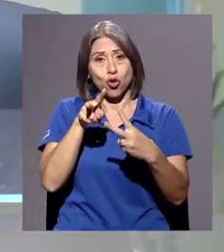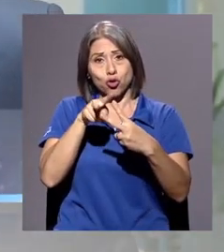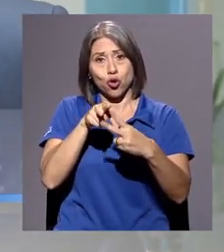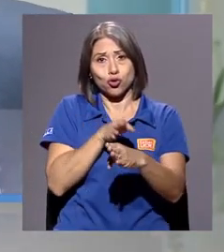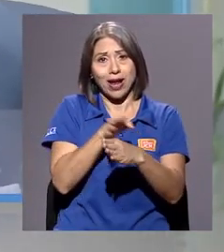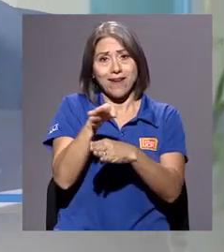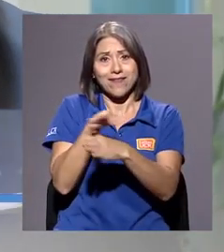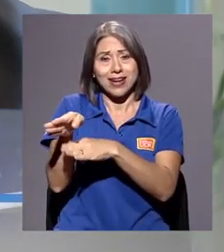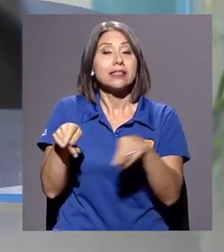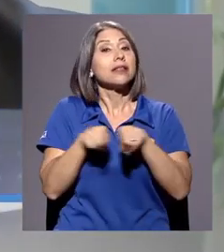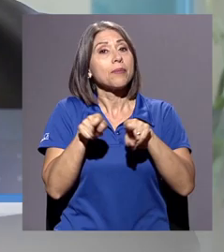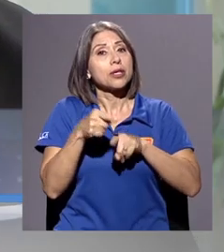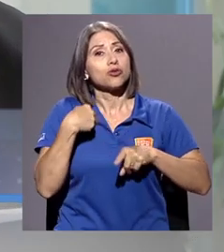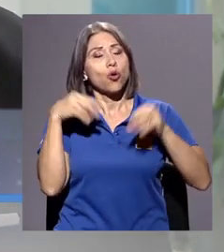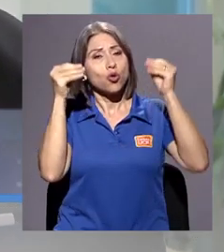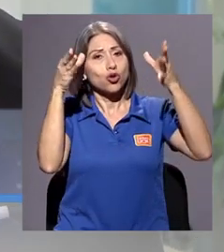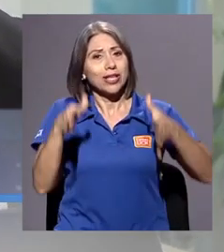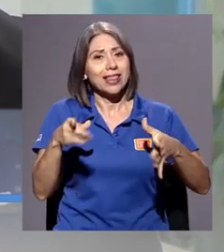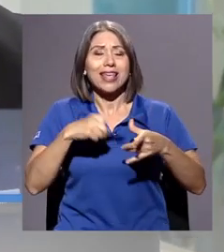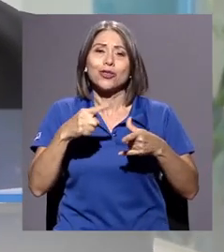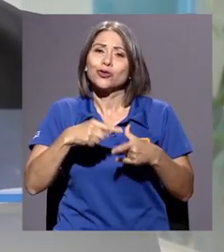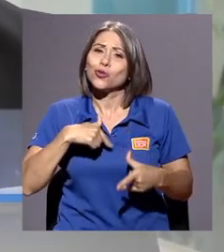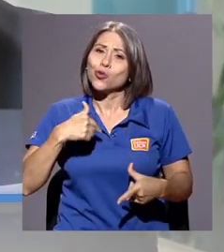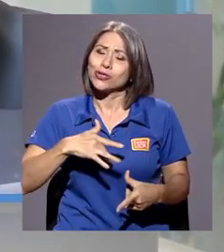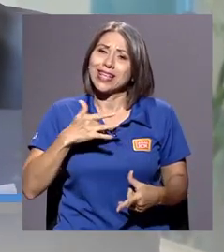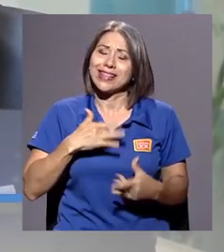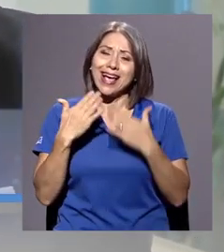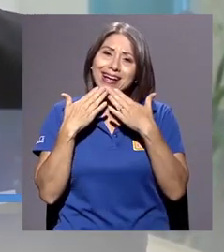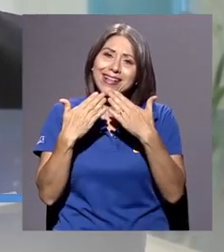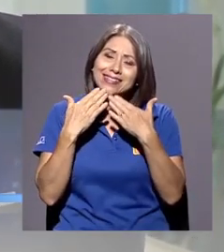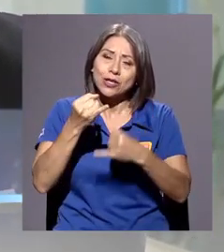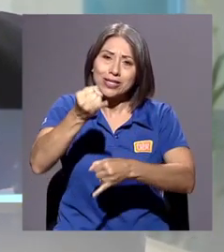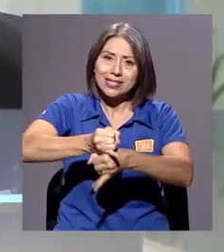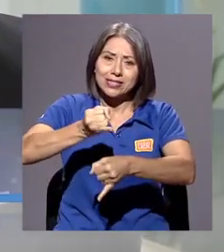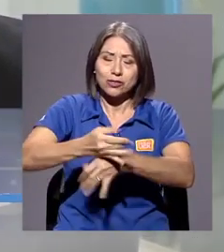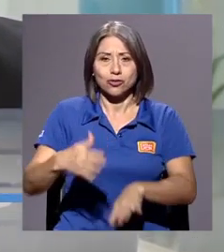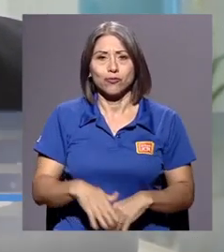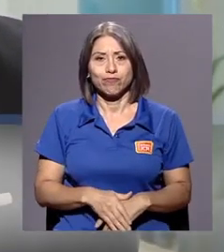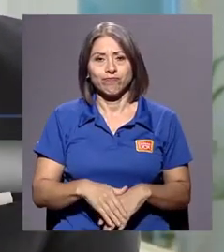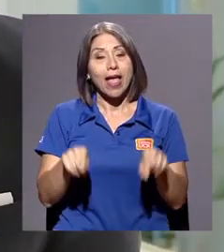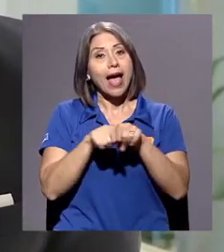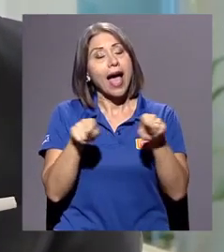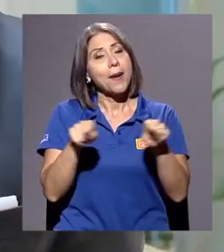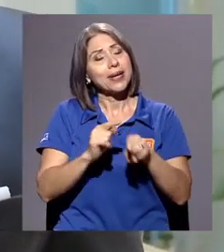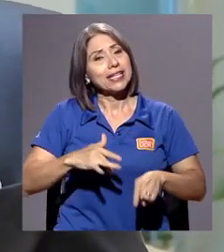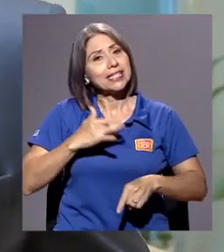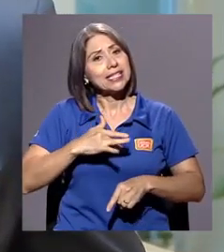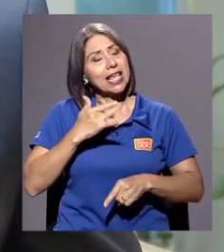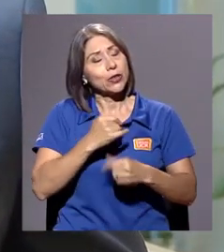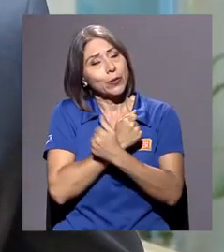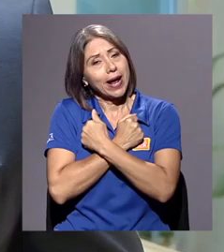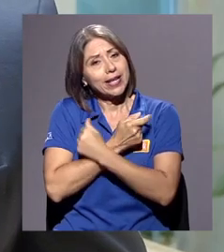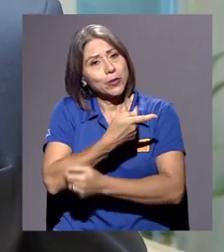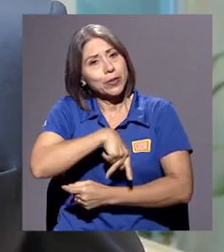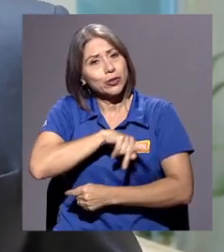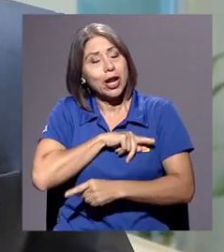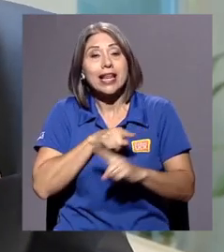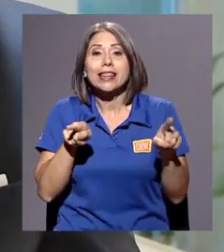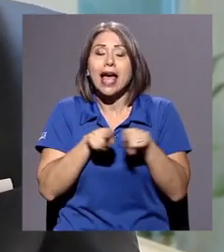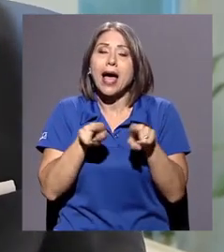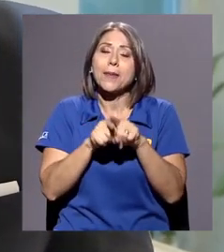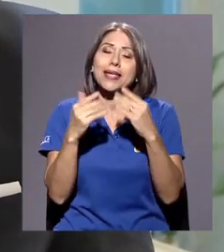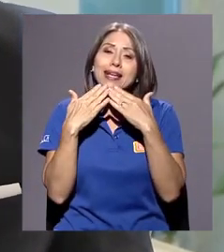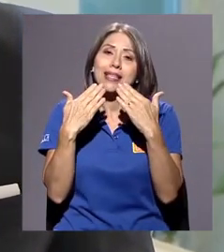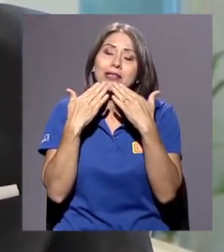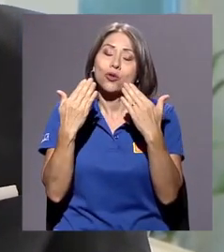fui docente, entonces siempre tiene uno como cierta gratitud hacia la institución, aparte que del cariño personal, también la, como te